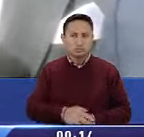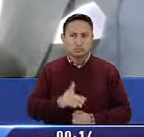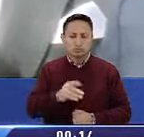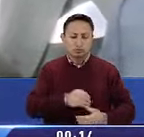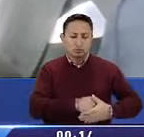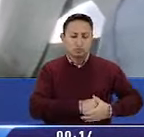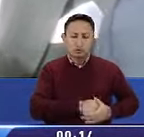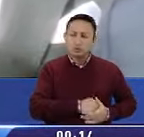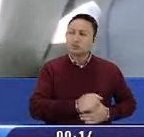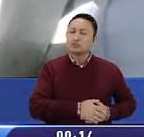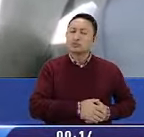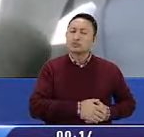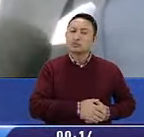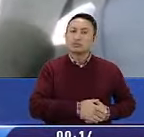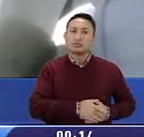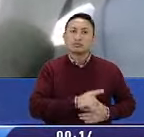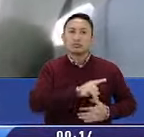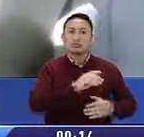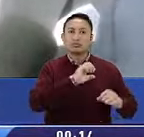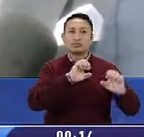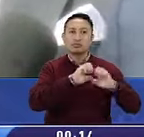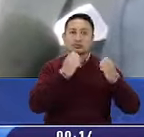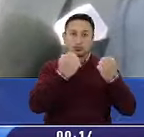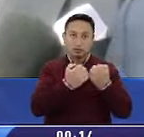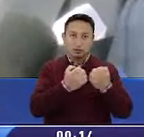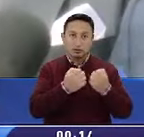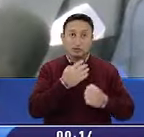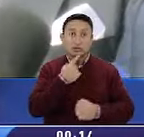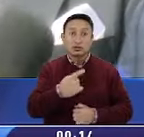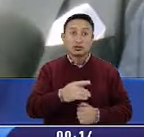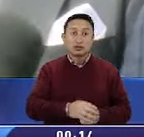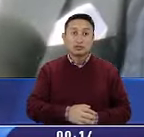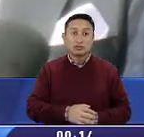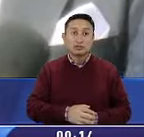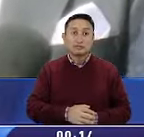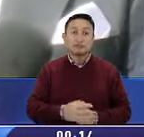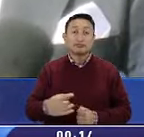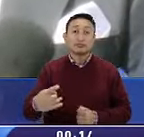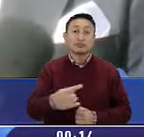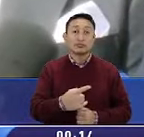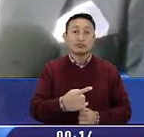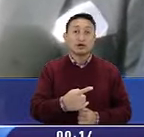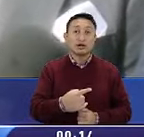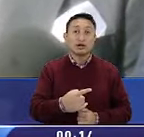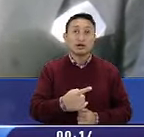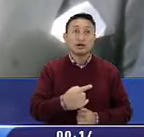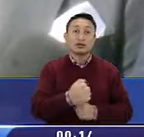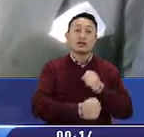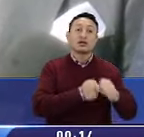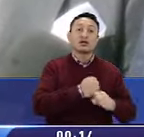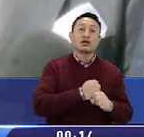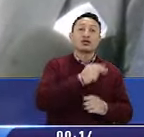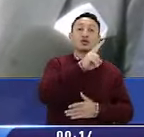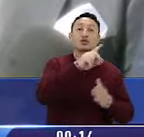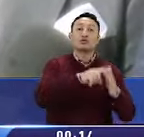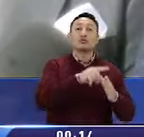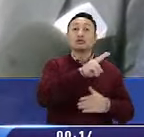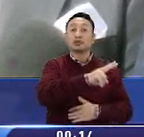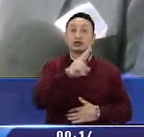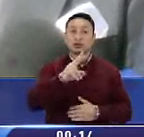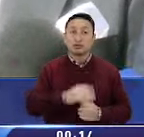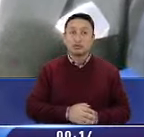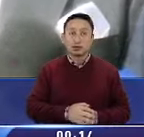y a la sociedad ecuatoriana. Le han dicho que durante el ejercicio económico 2022 no